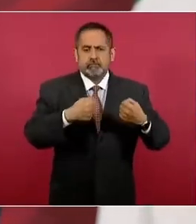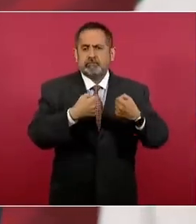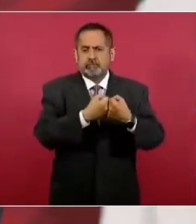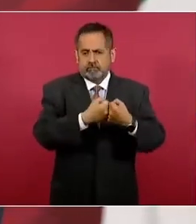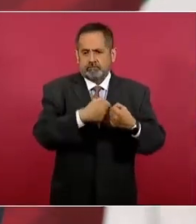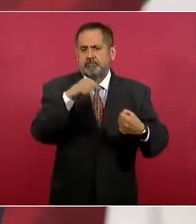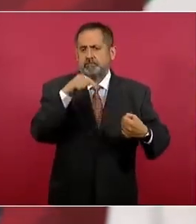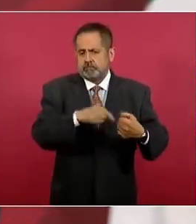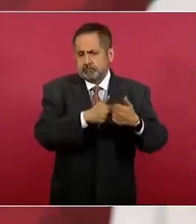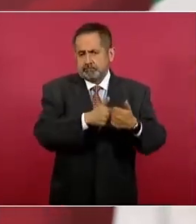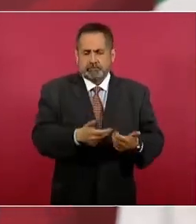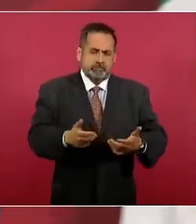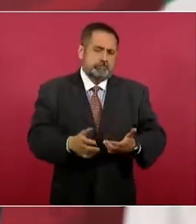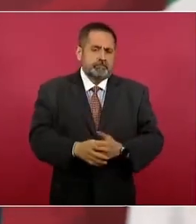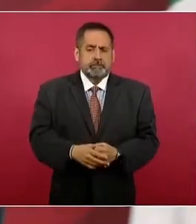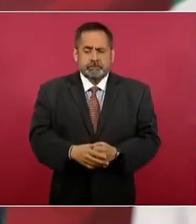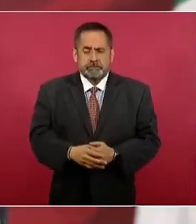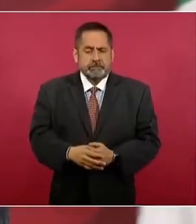frontera.